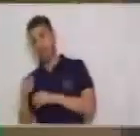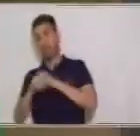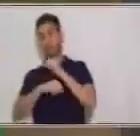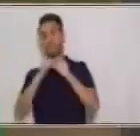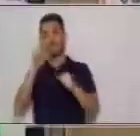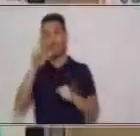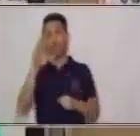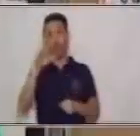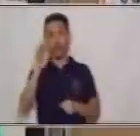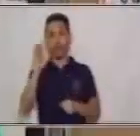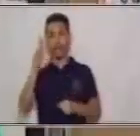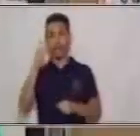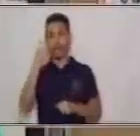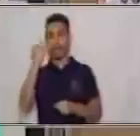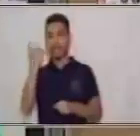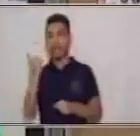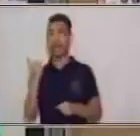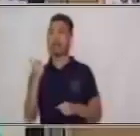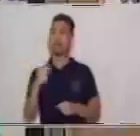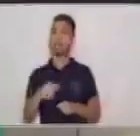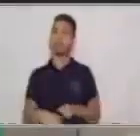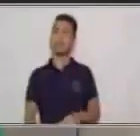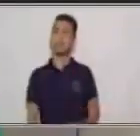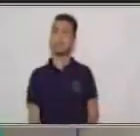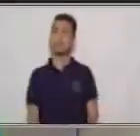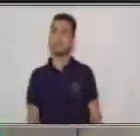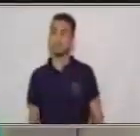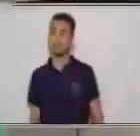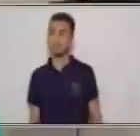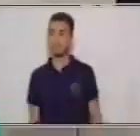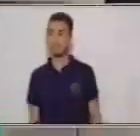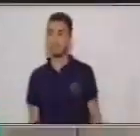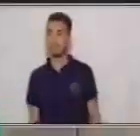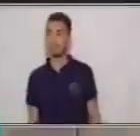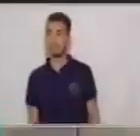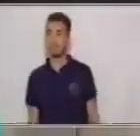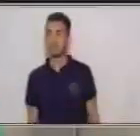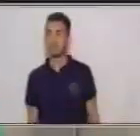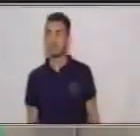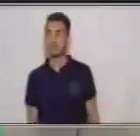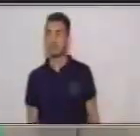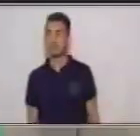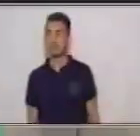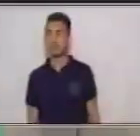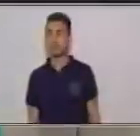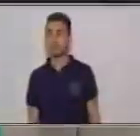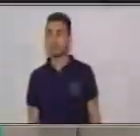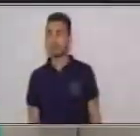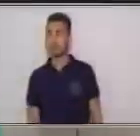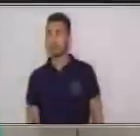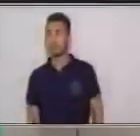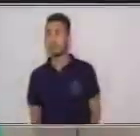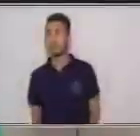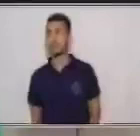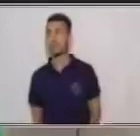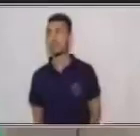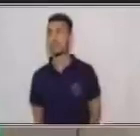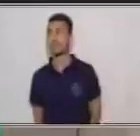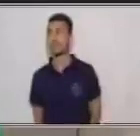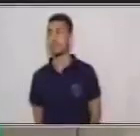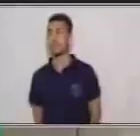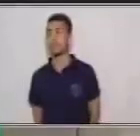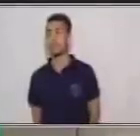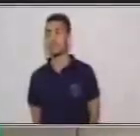son sustantivos derivados. Muy bien. Hemos visto entonces la clasificación de